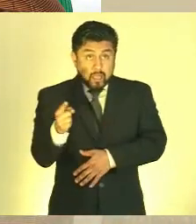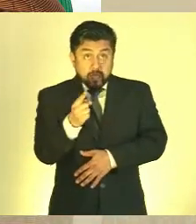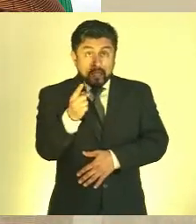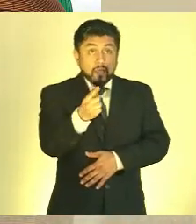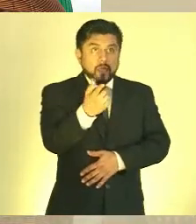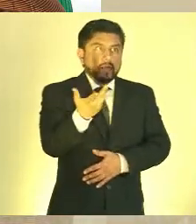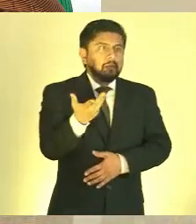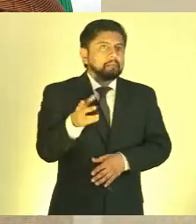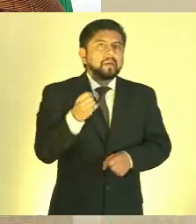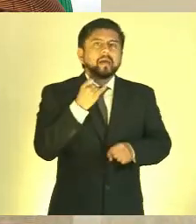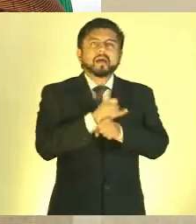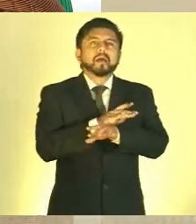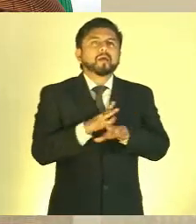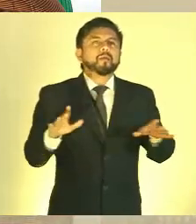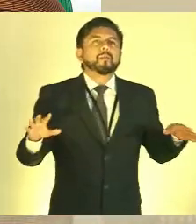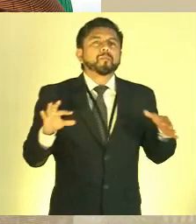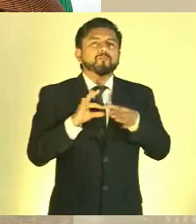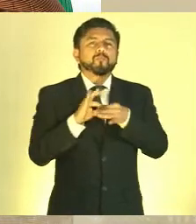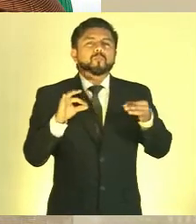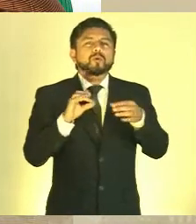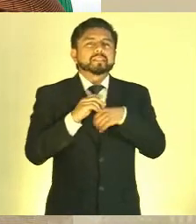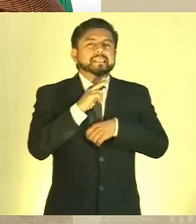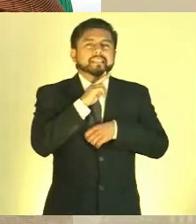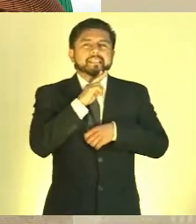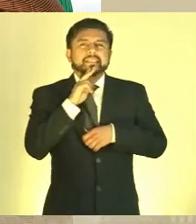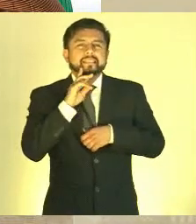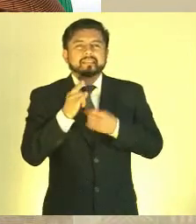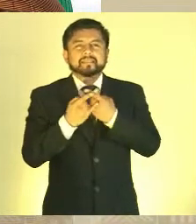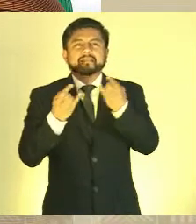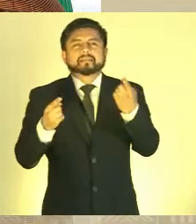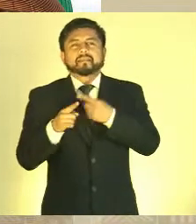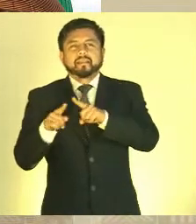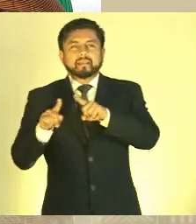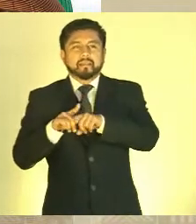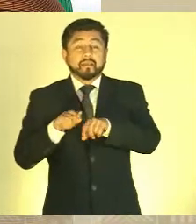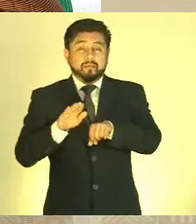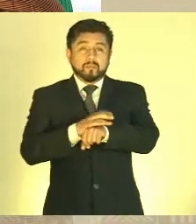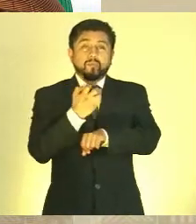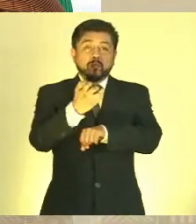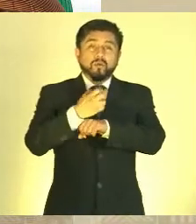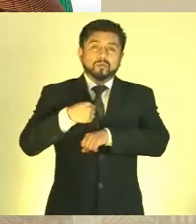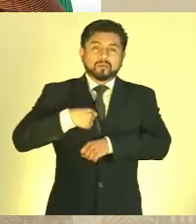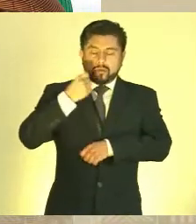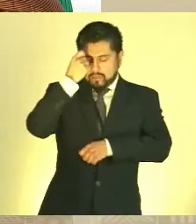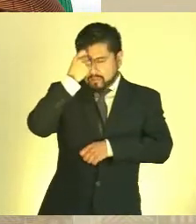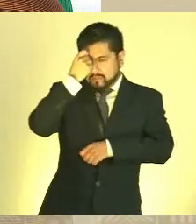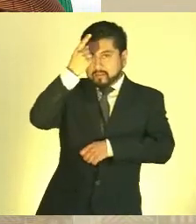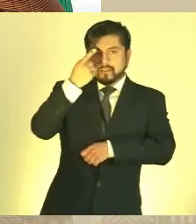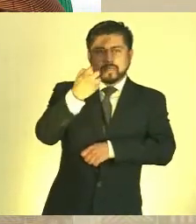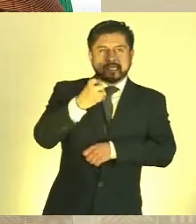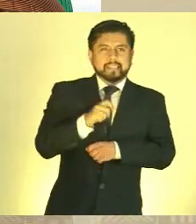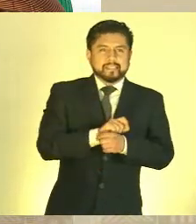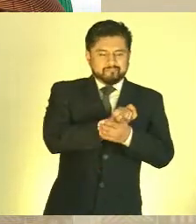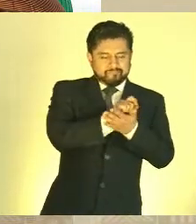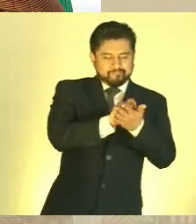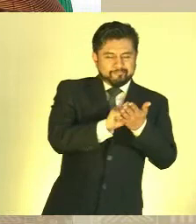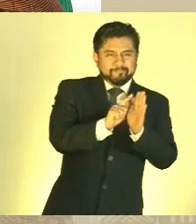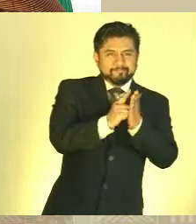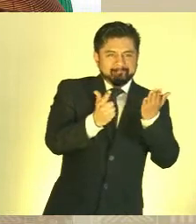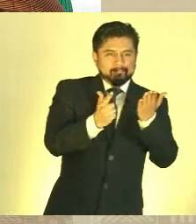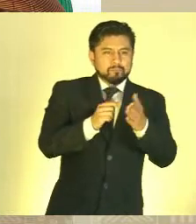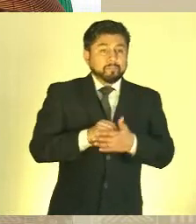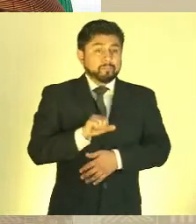estamos en el tiempo y contamos. Y así nació este libro. Andrés, lo comentas tú el